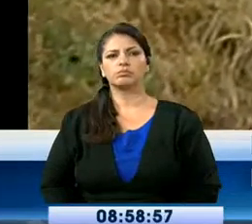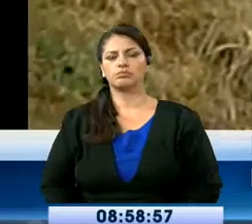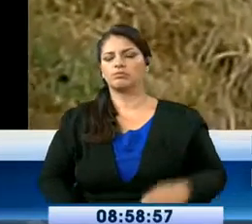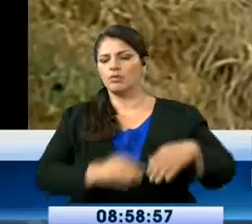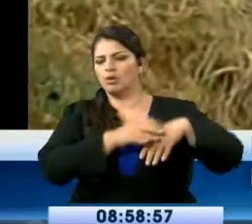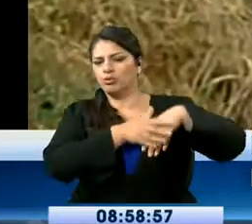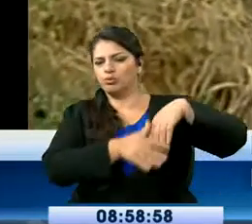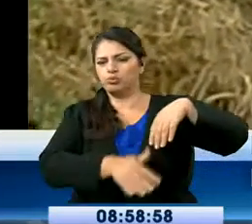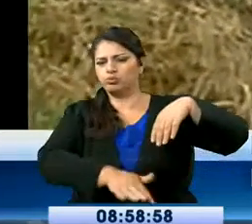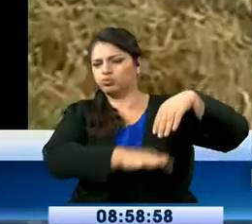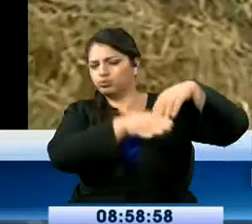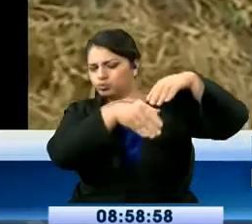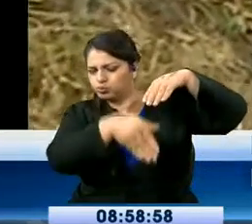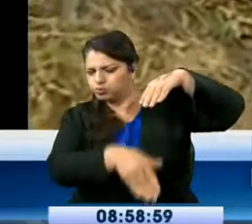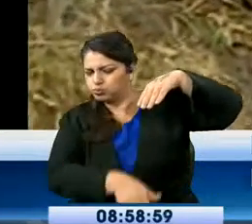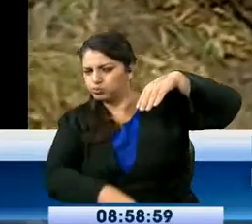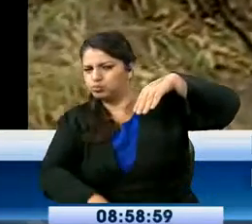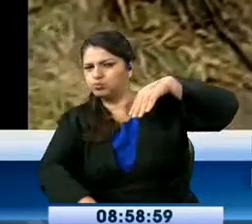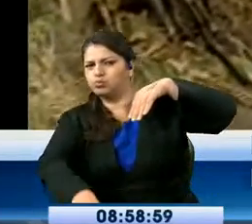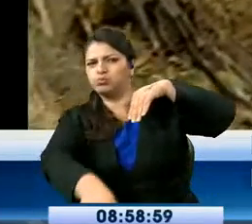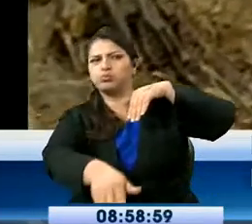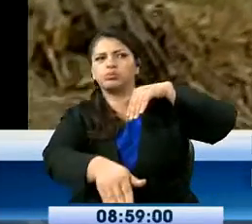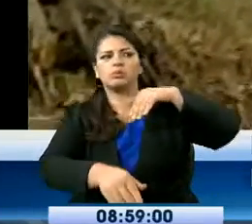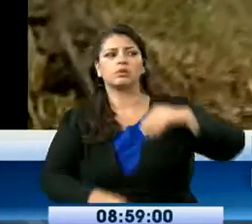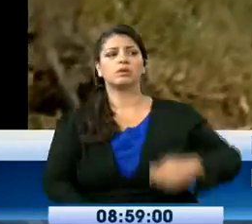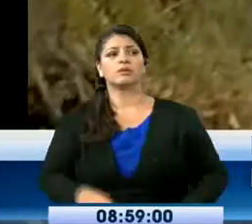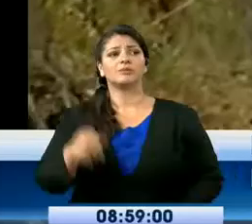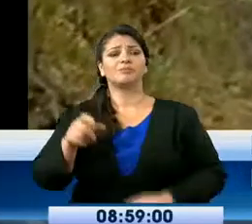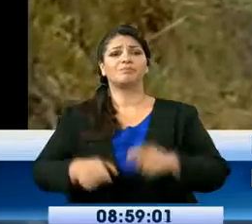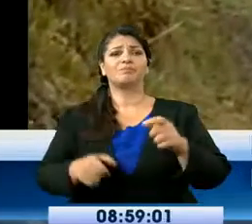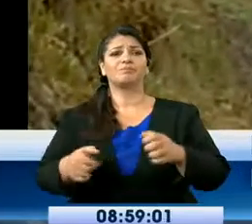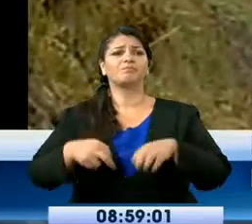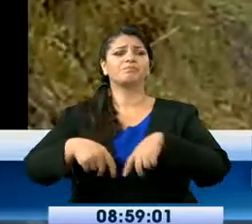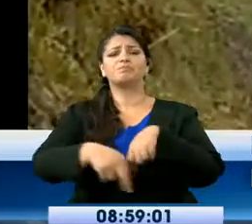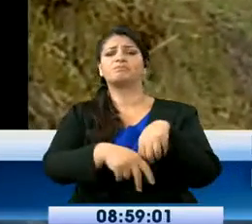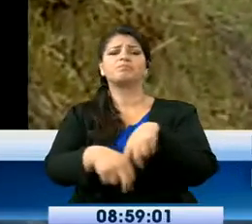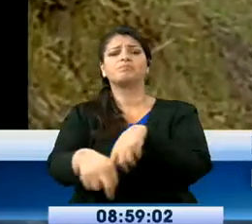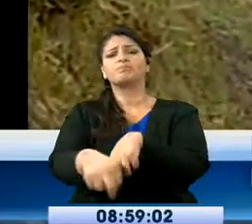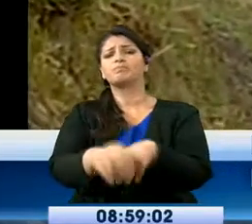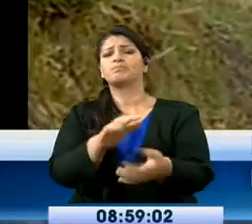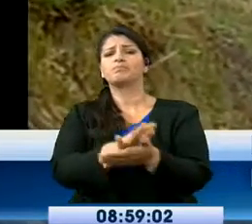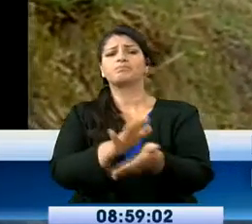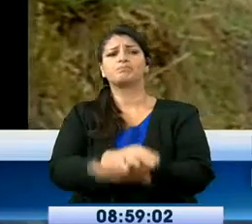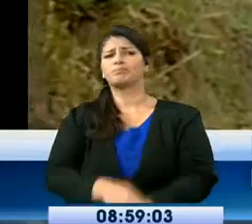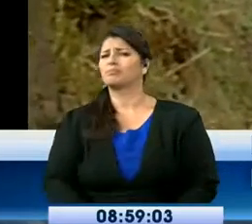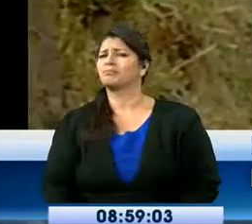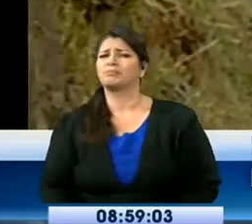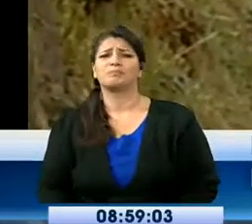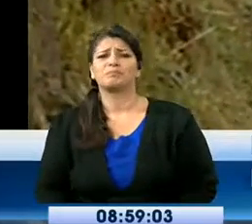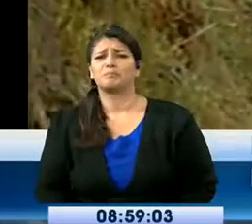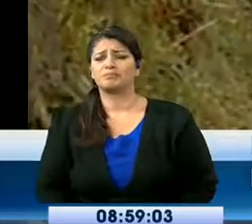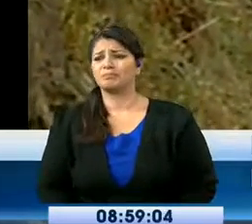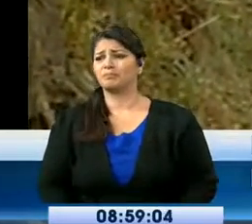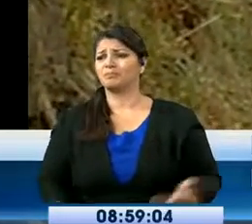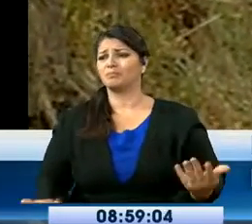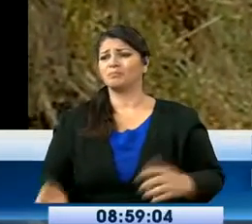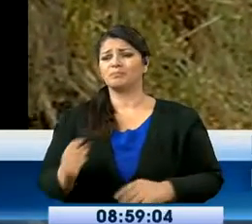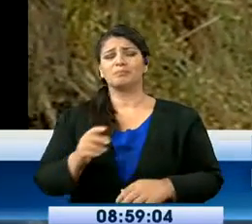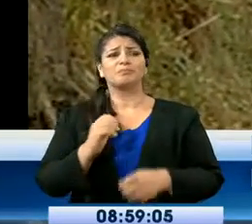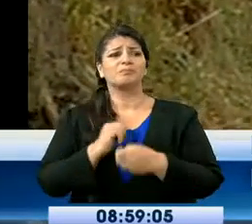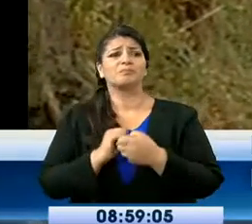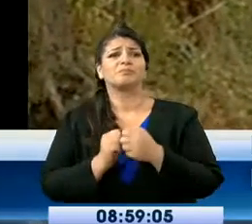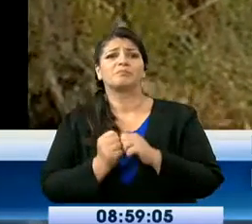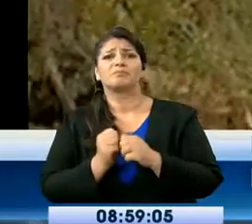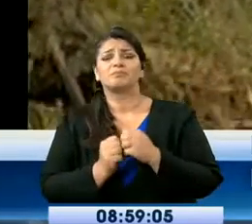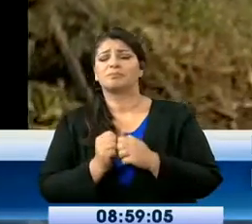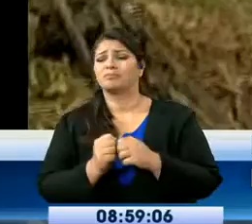baja y las personas tienen problemas para poder evacuar, por si acaso. Paréntesis, le hago un llamado al